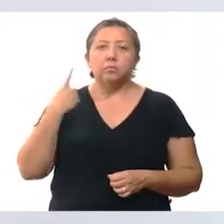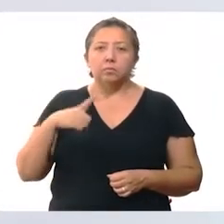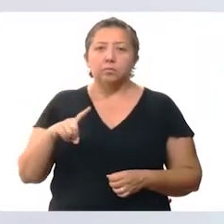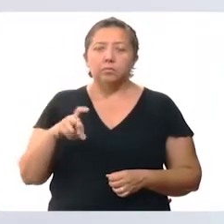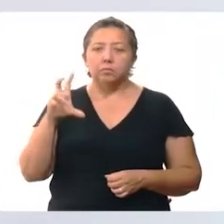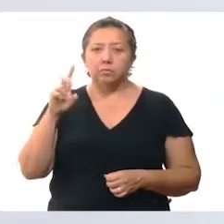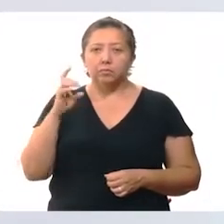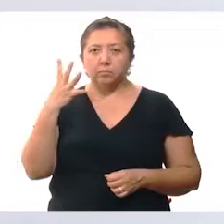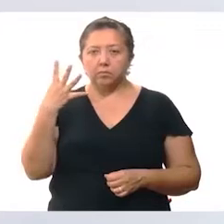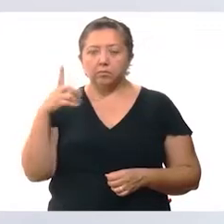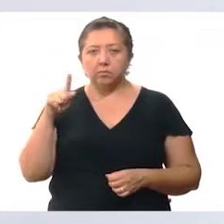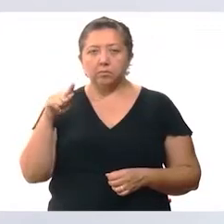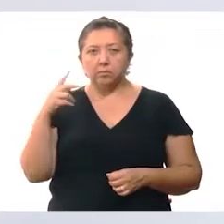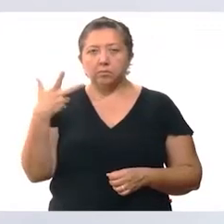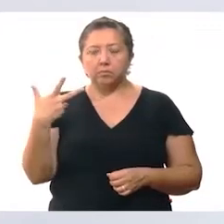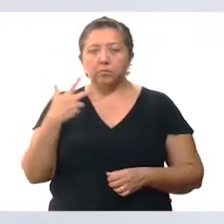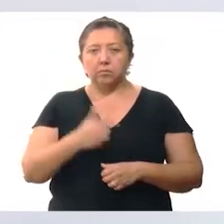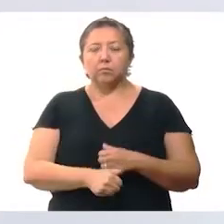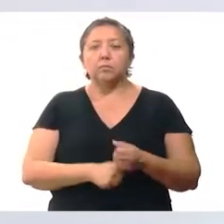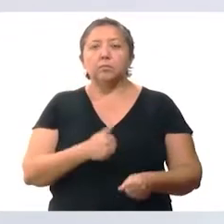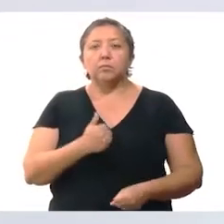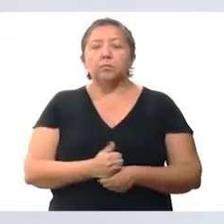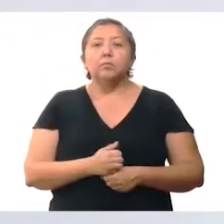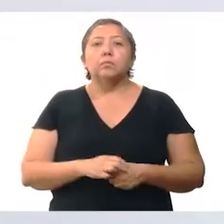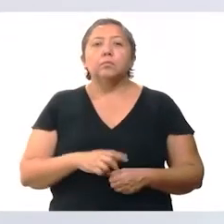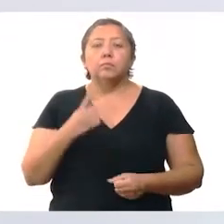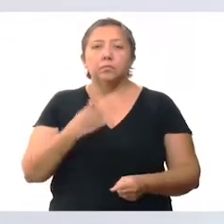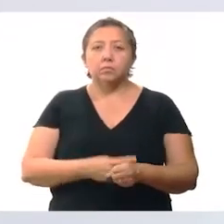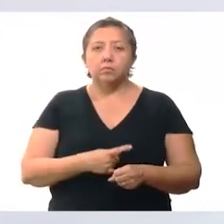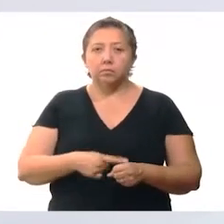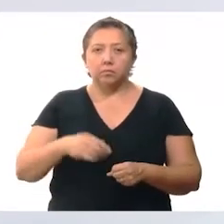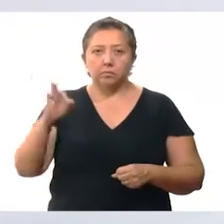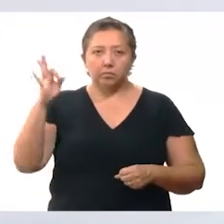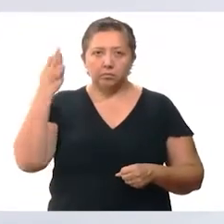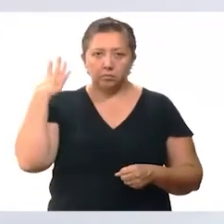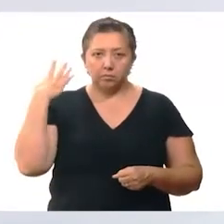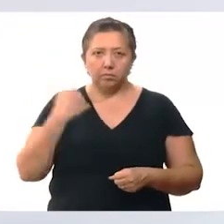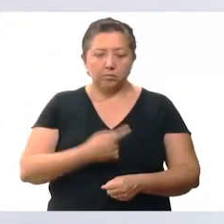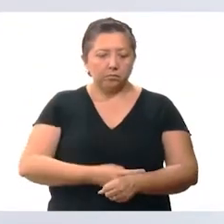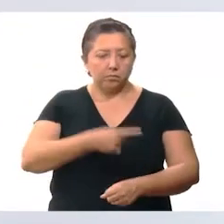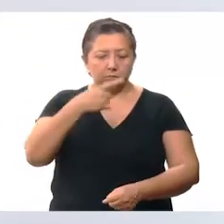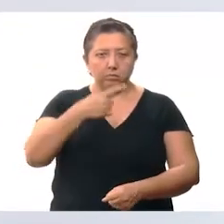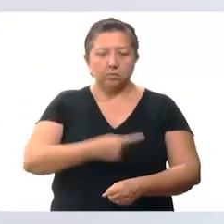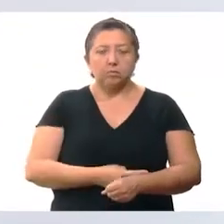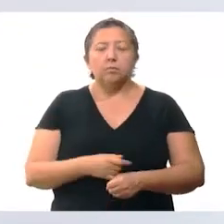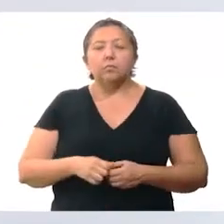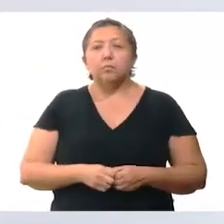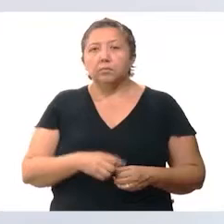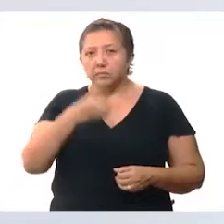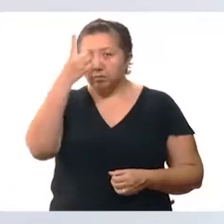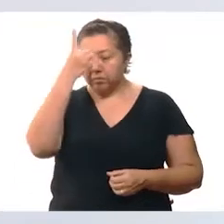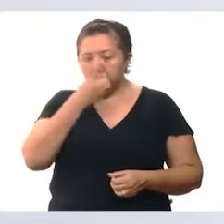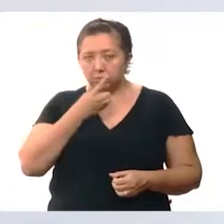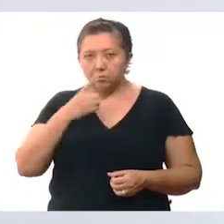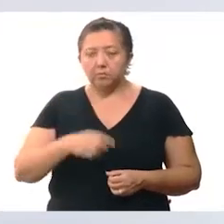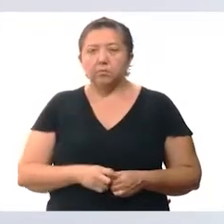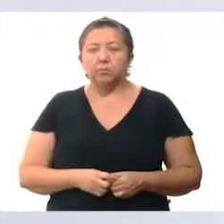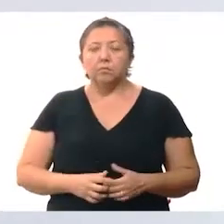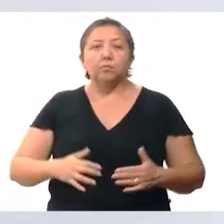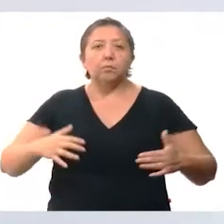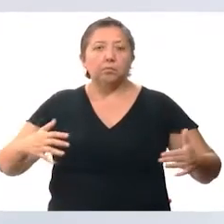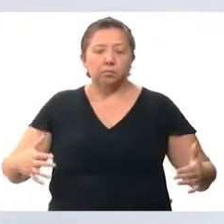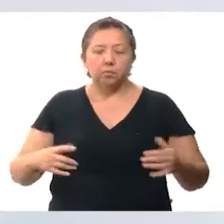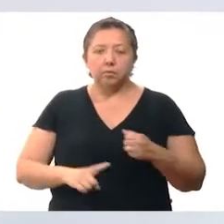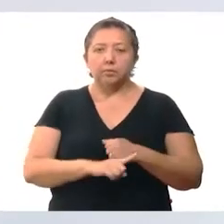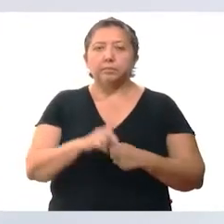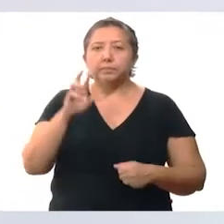de edad de 34 a 78 años. Sus principales enfermedades fueron hipertensión arterial sistémica, diabetes mellitus,